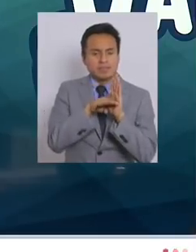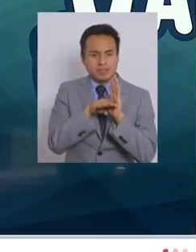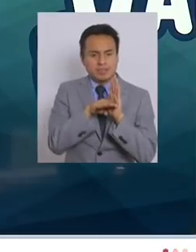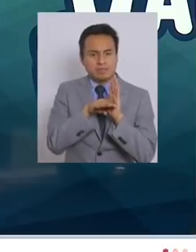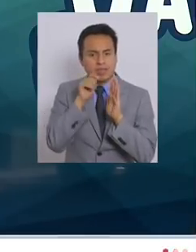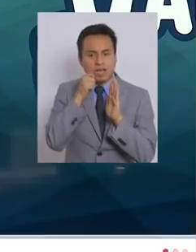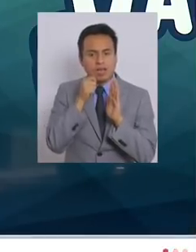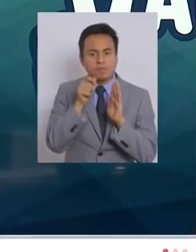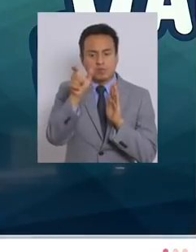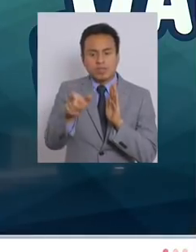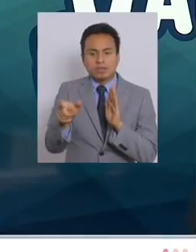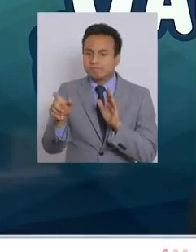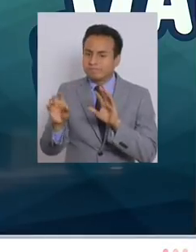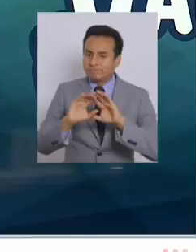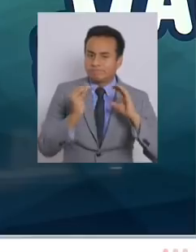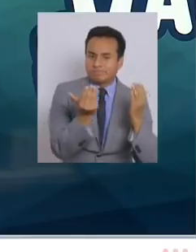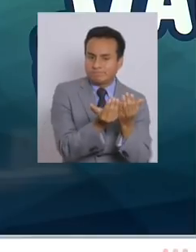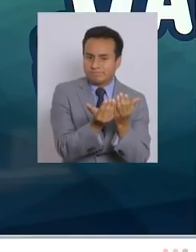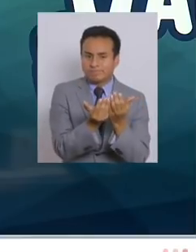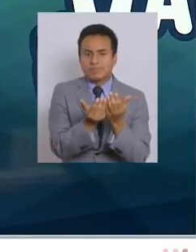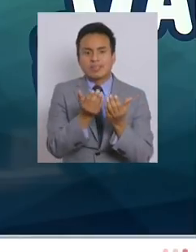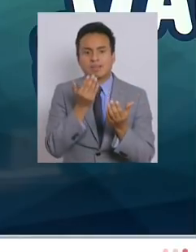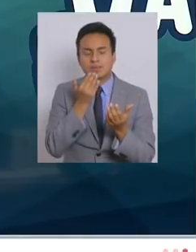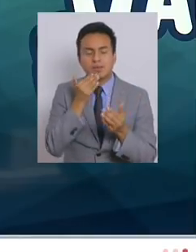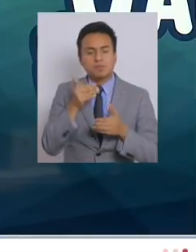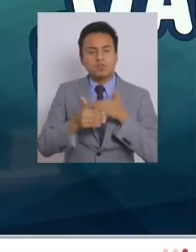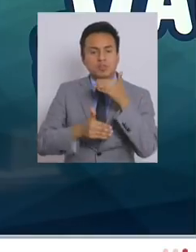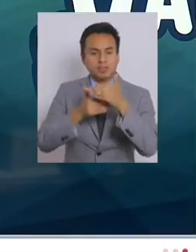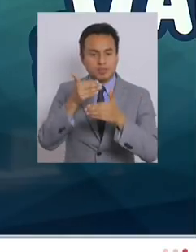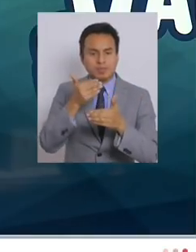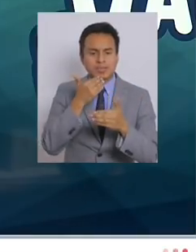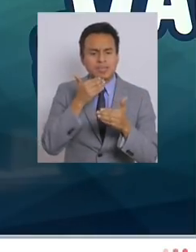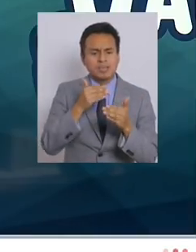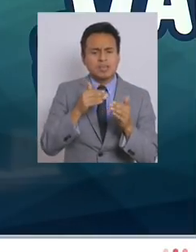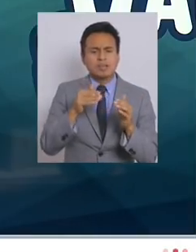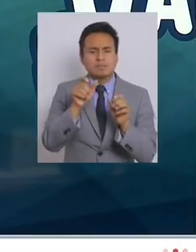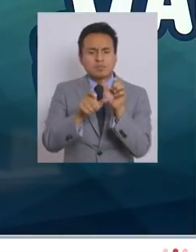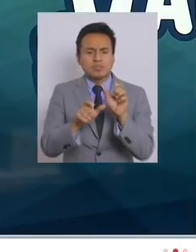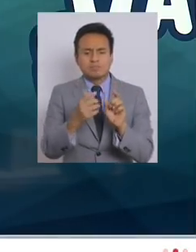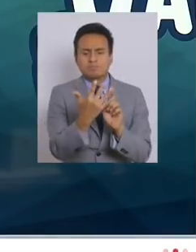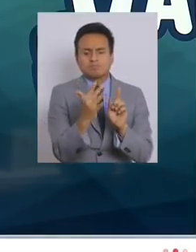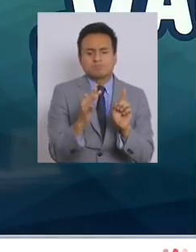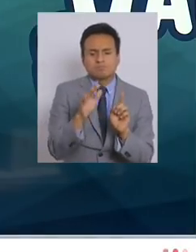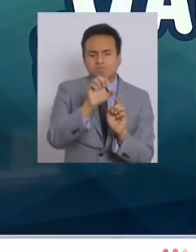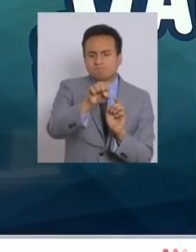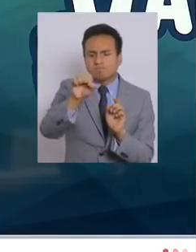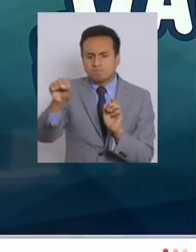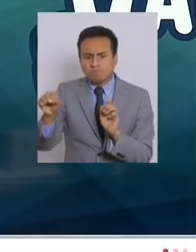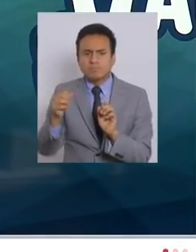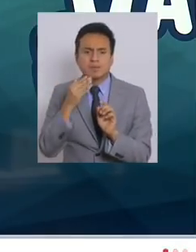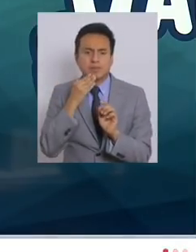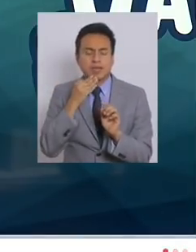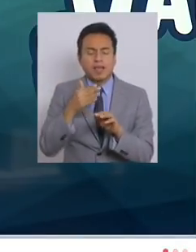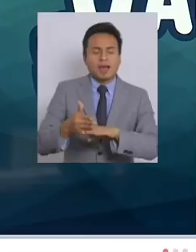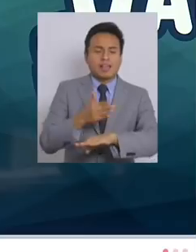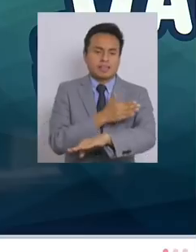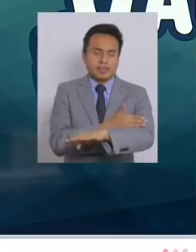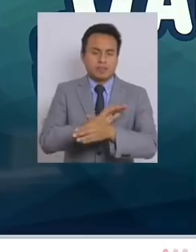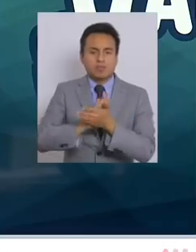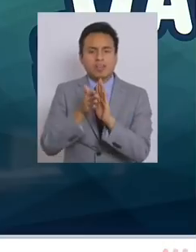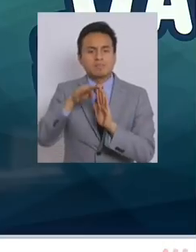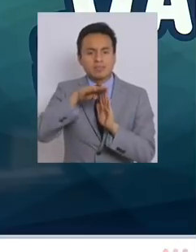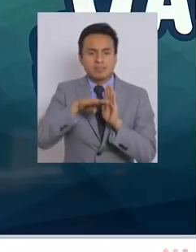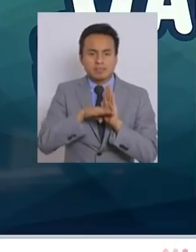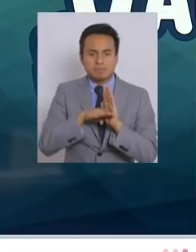solamente de aislamiento a la persona sino que iniciar el proceso también de trazabilidad y obviamente adelantar todas las